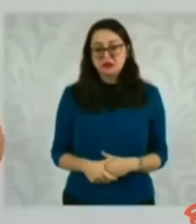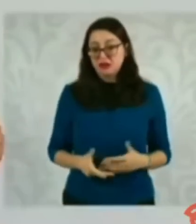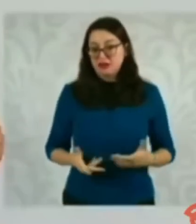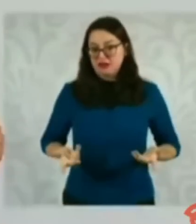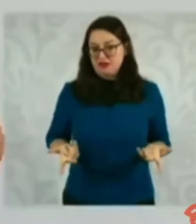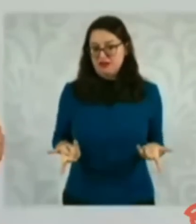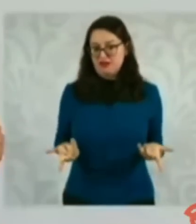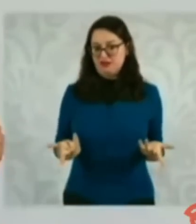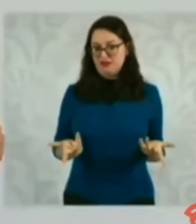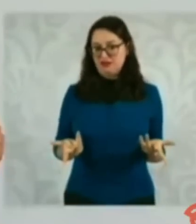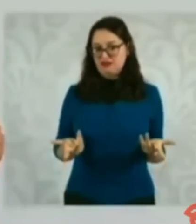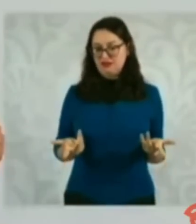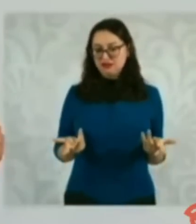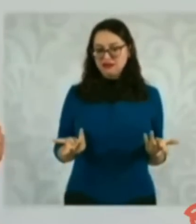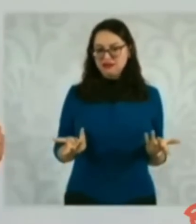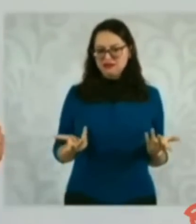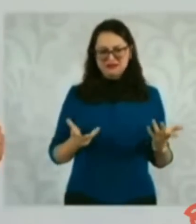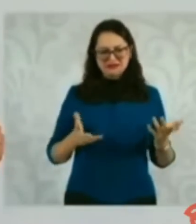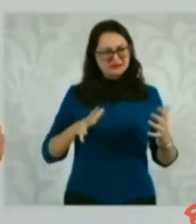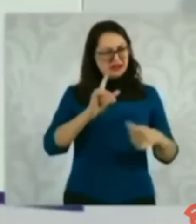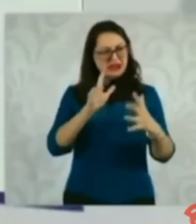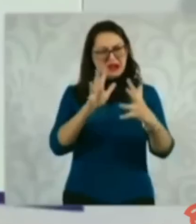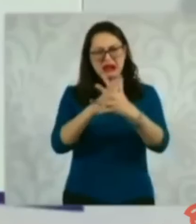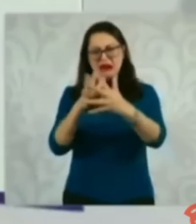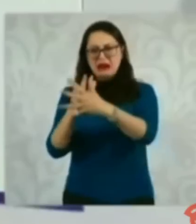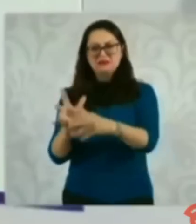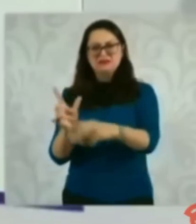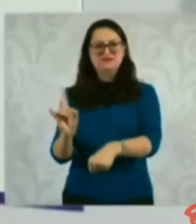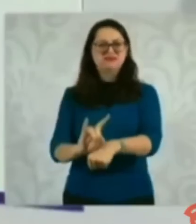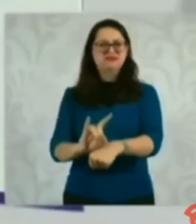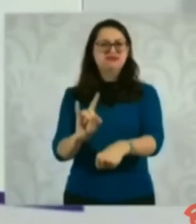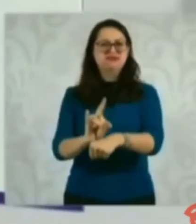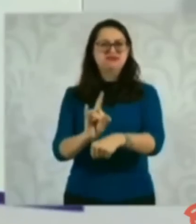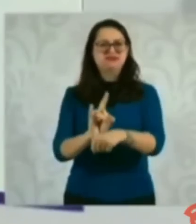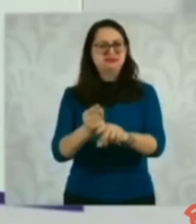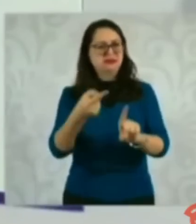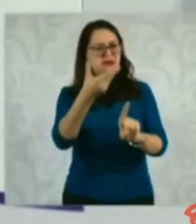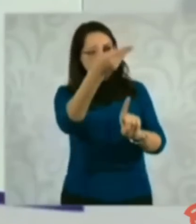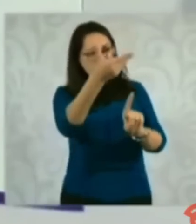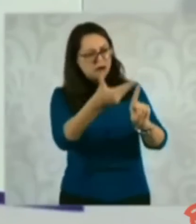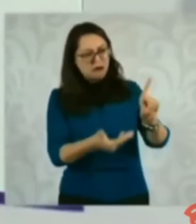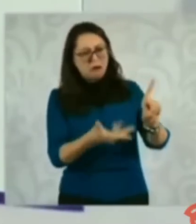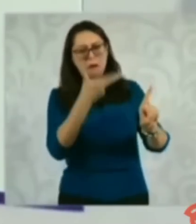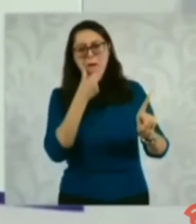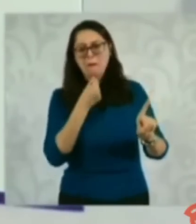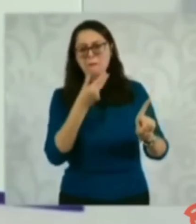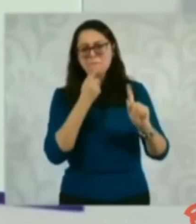que quien estaba al mando de esa responsabilidad,